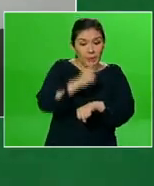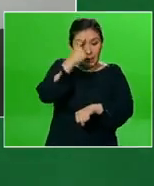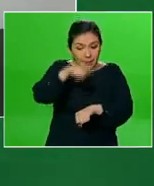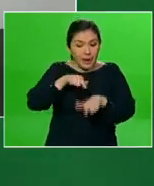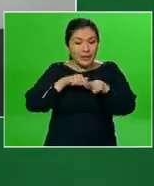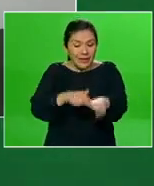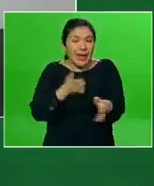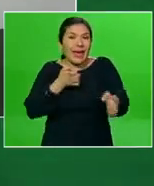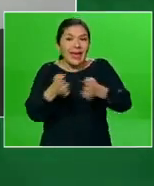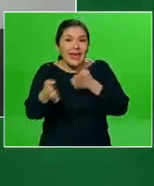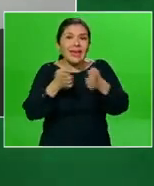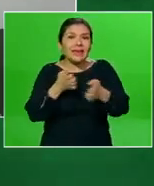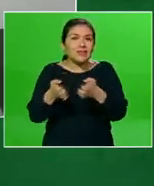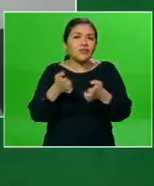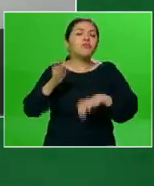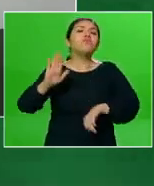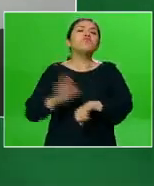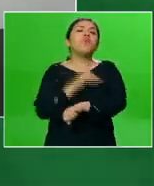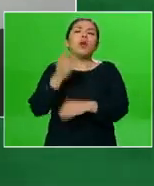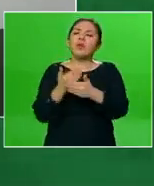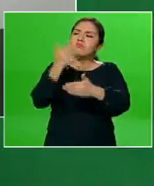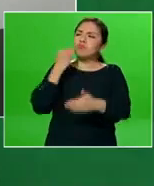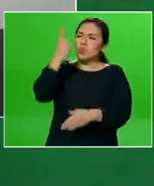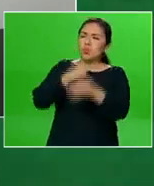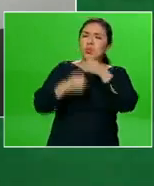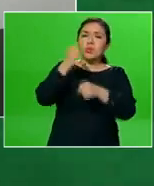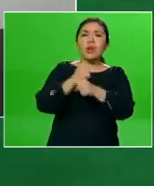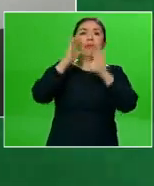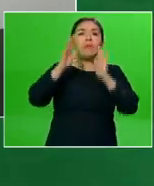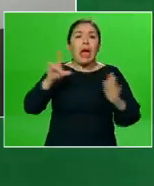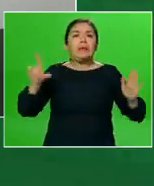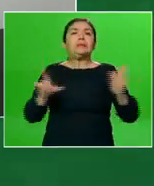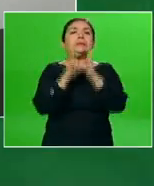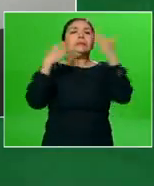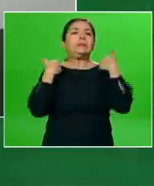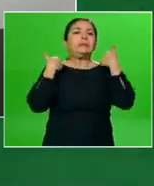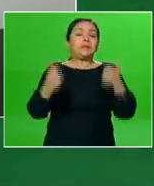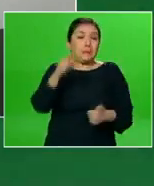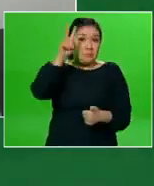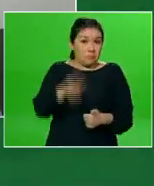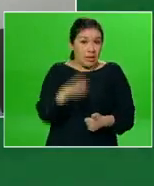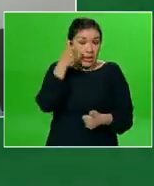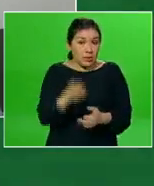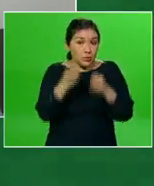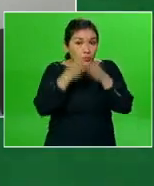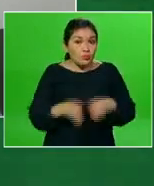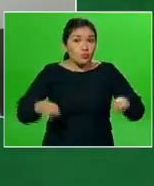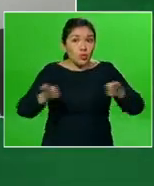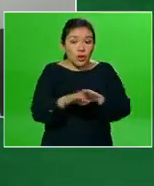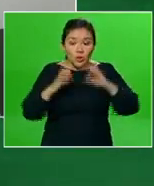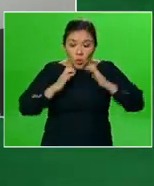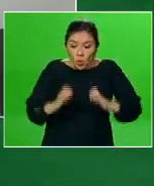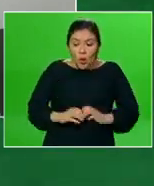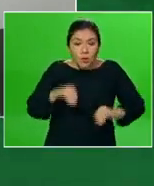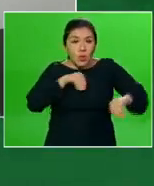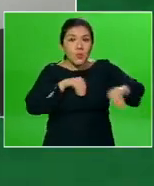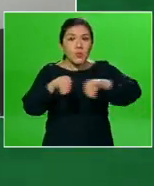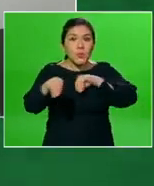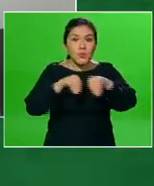hábito que tienen ultimado lo que hemos aprendido es en realidad la potencia que tiene el movimiento